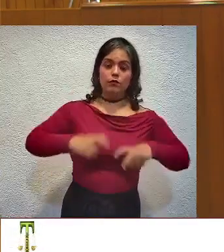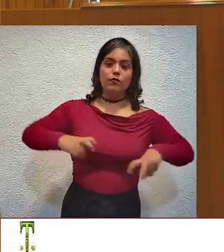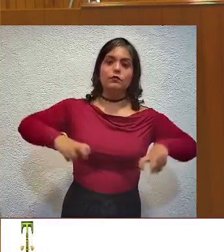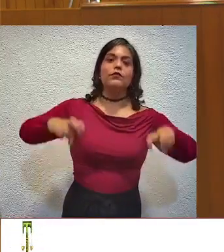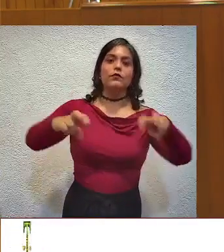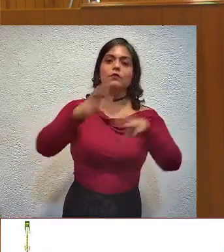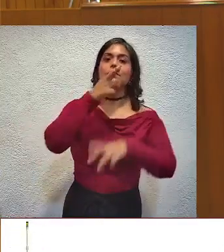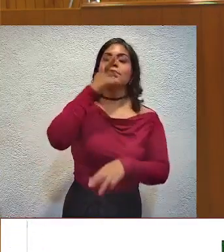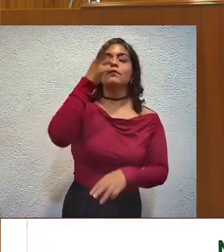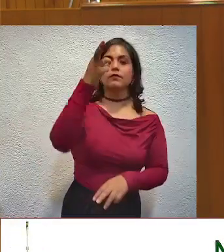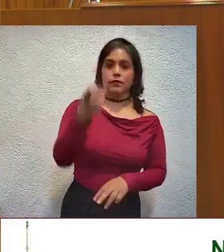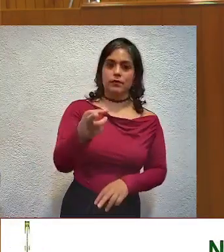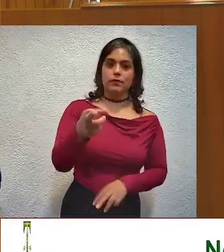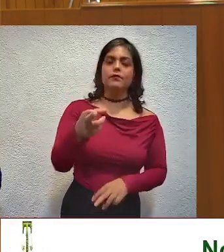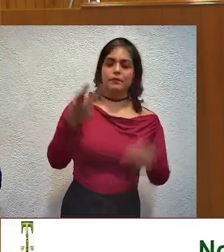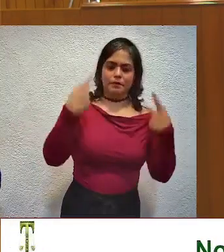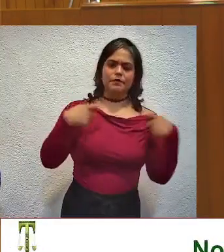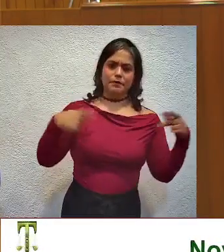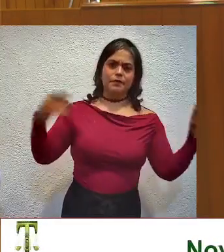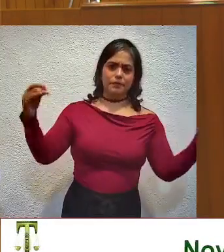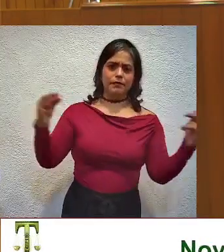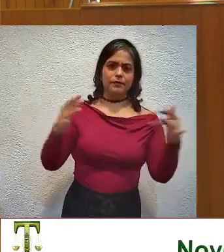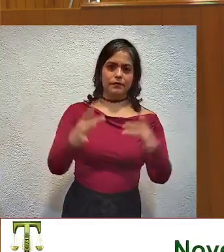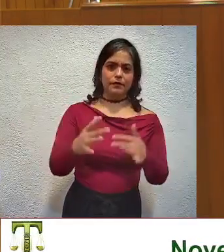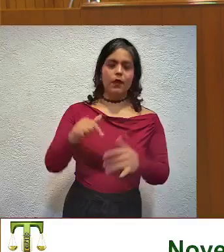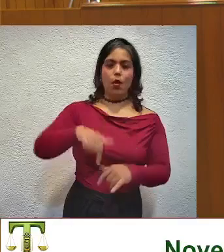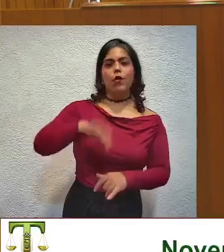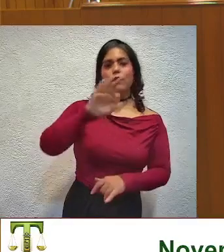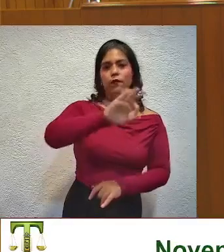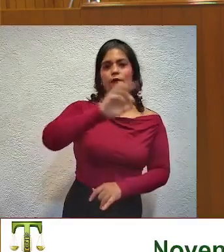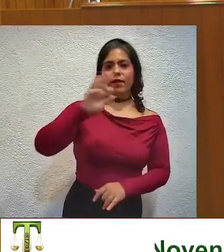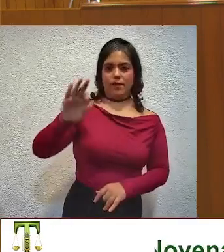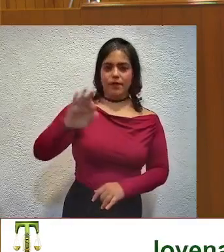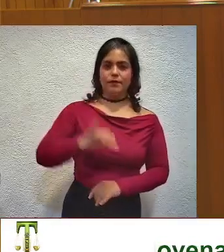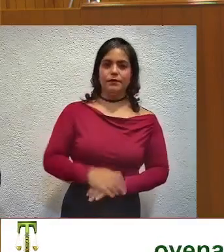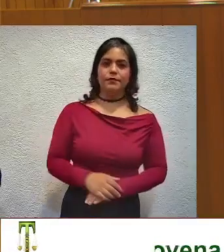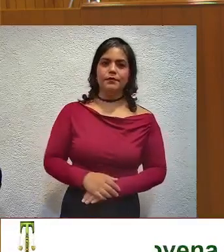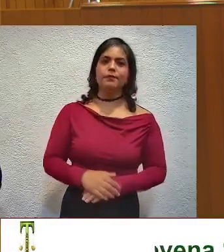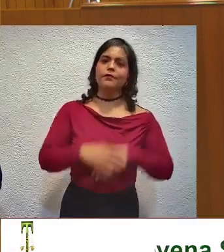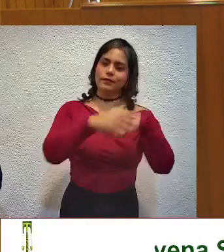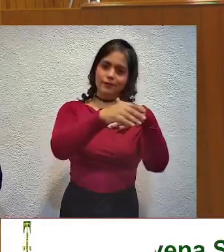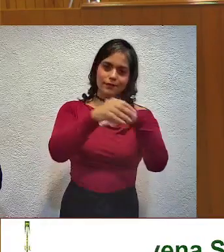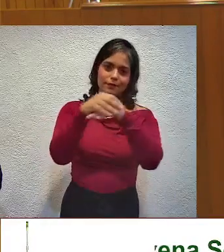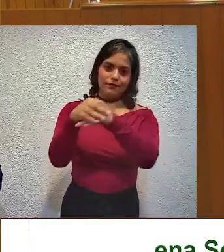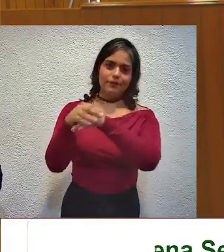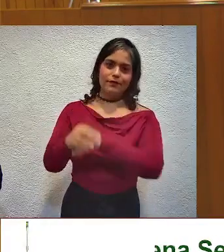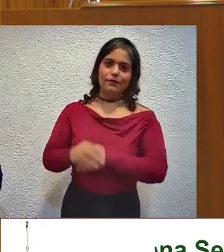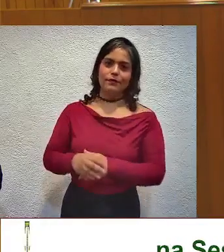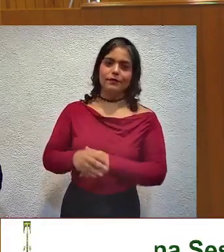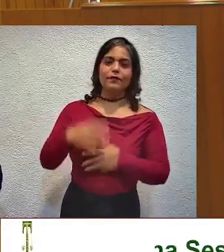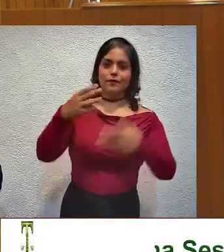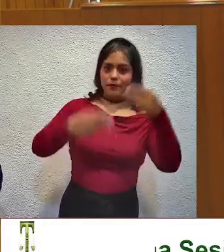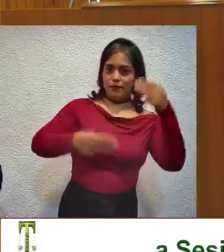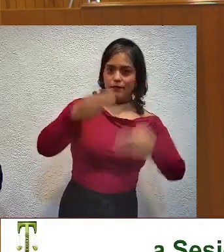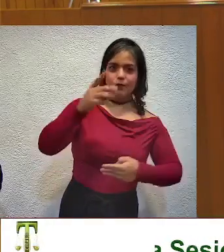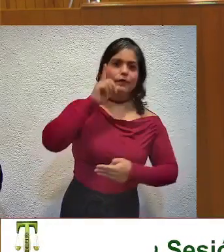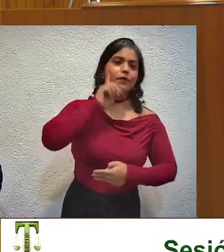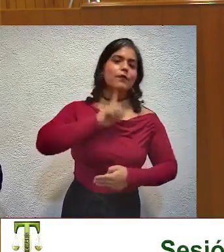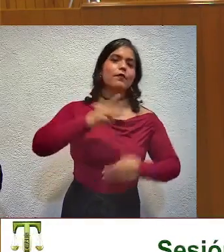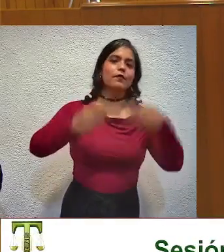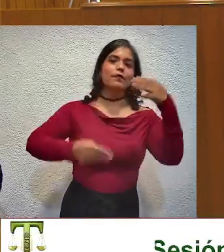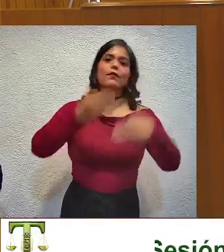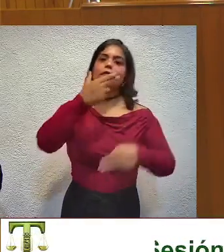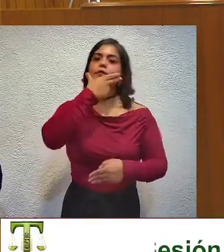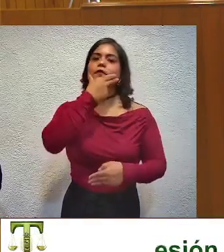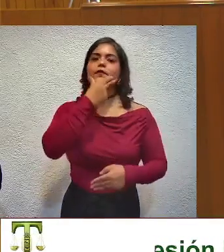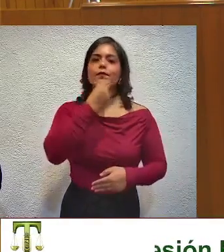manera presencial convocada para esta fecha. Saludo cordialmente a la magistrada, los magistrados